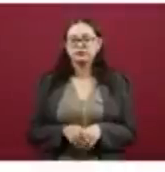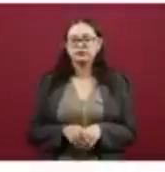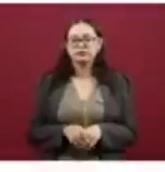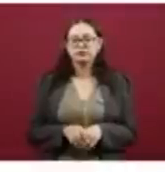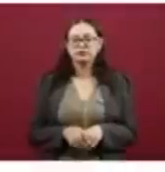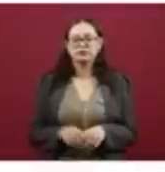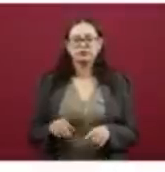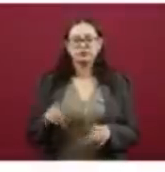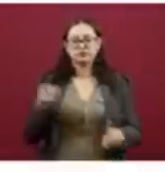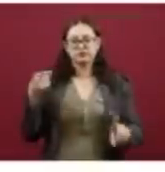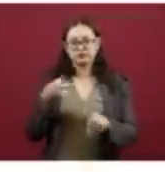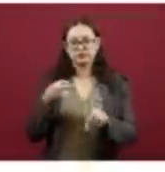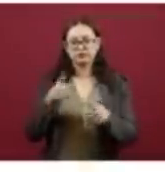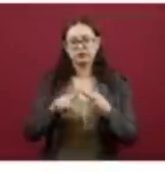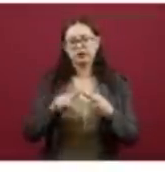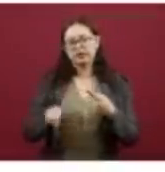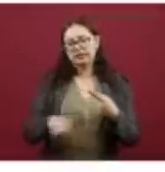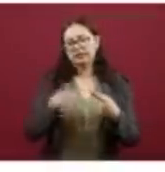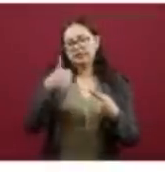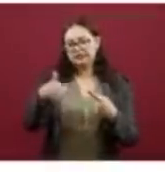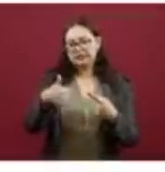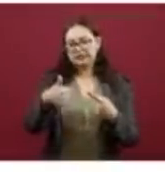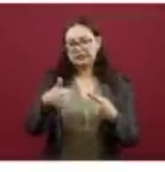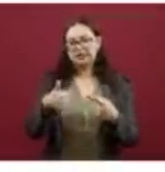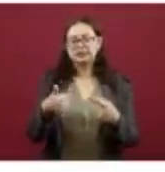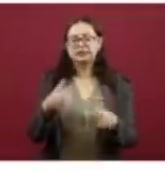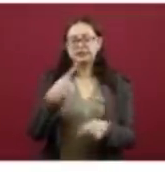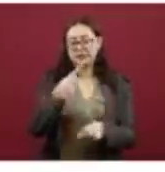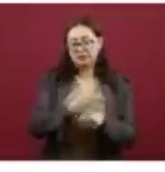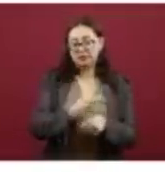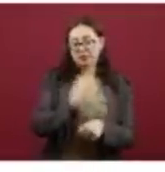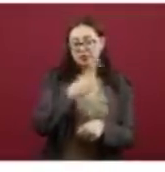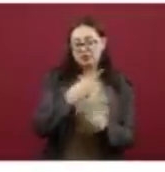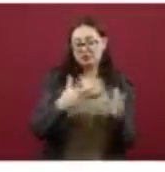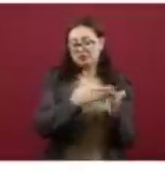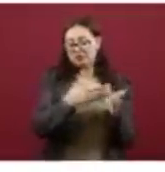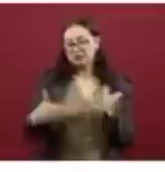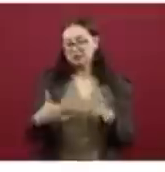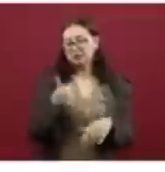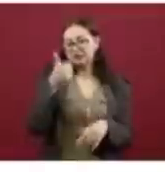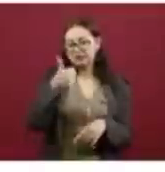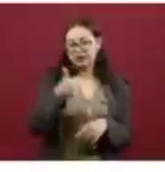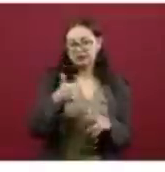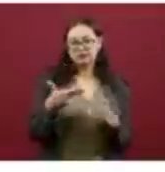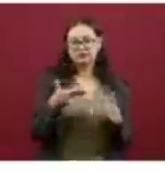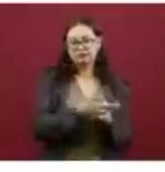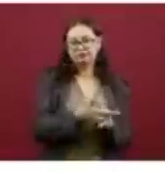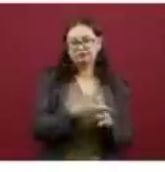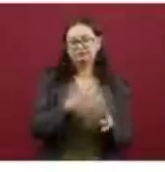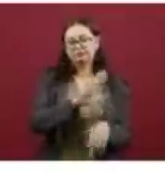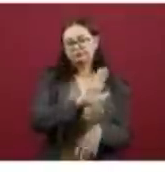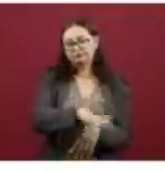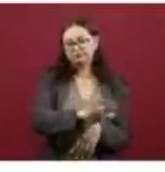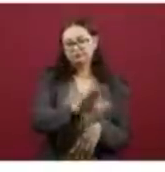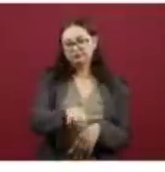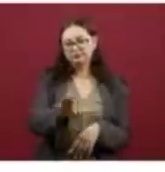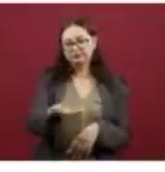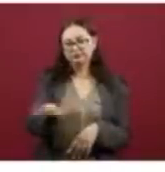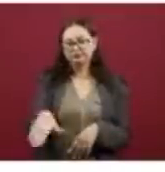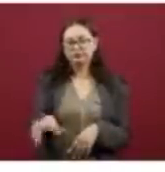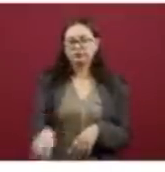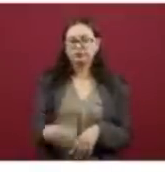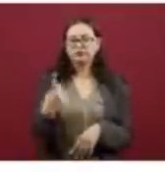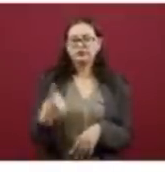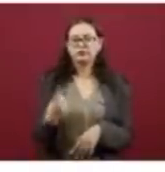registrados 6 homicidios a partir del 1 de diciembre, de los cuales solamente una de las personas, el caso de